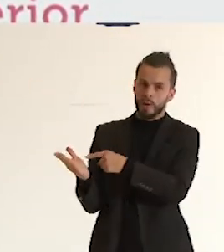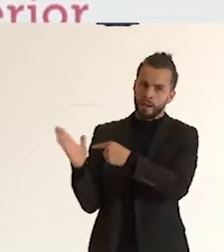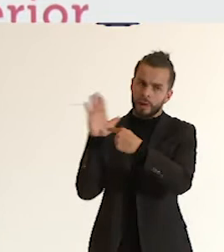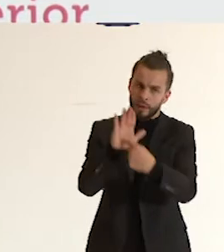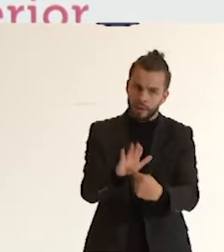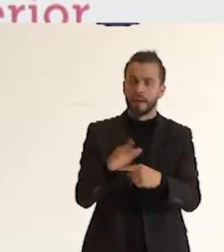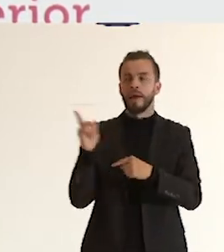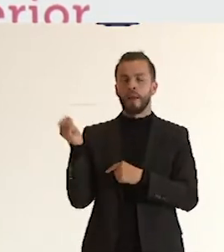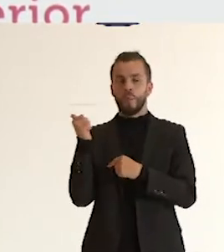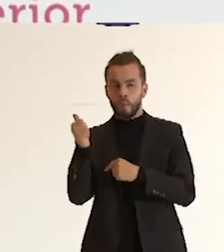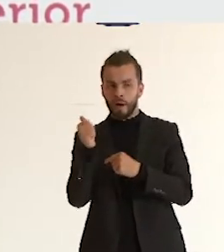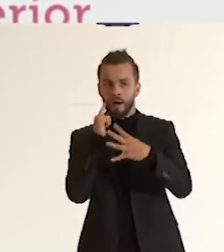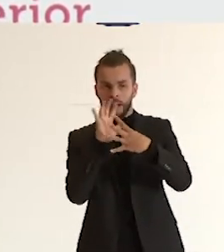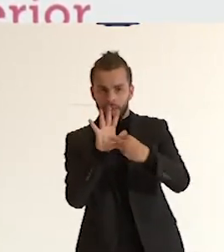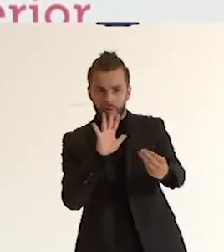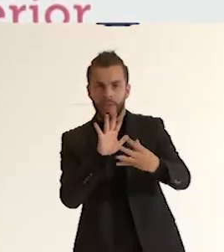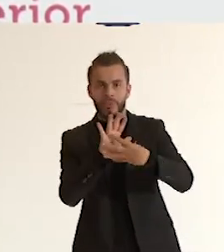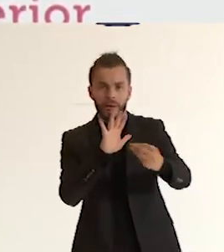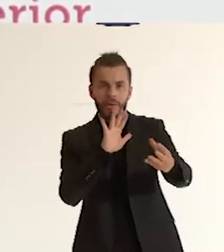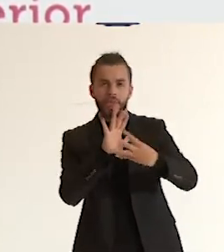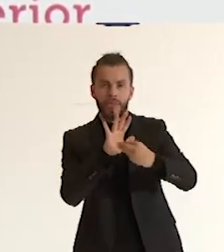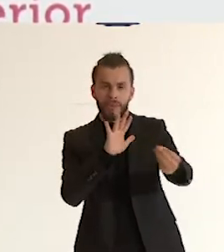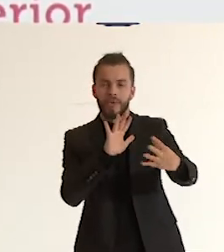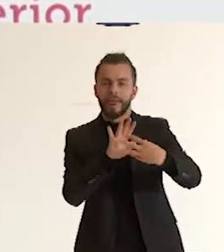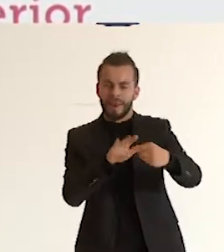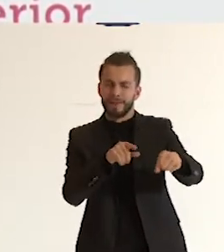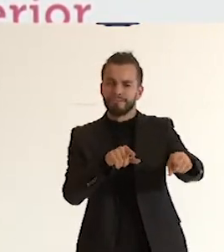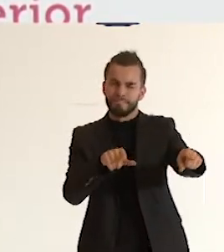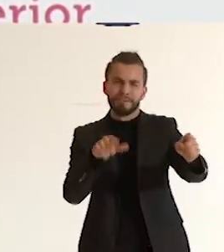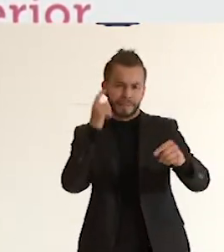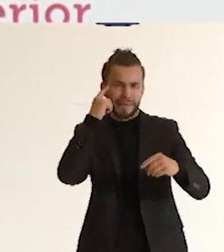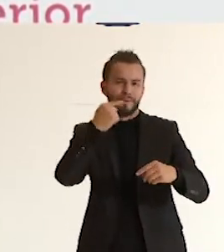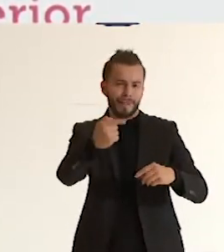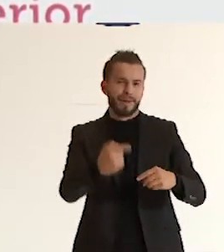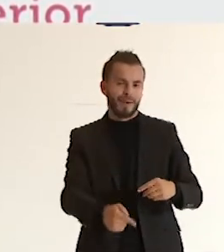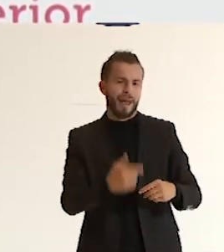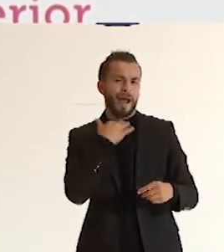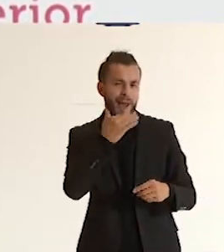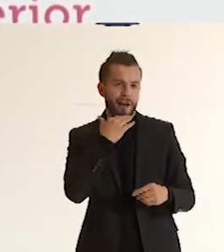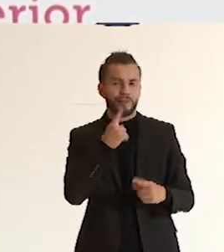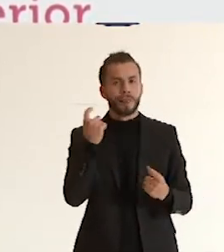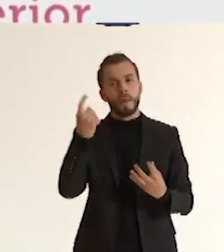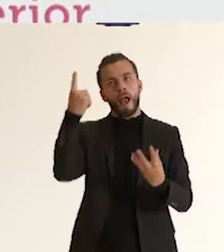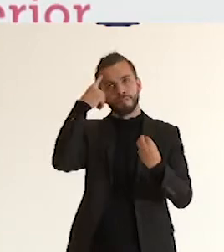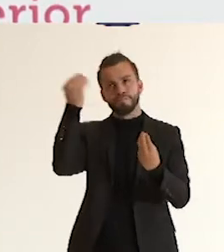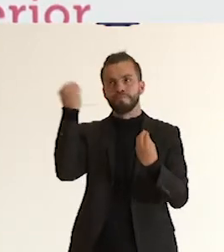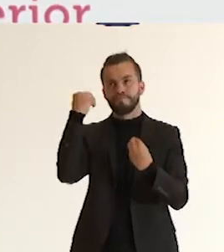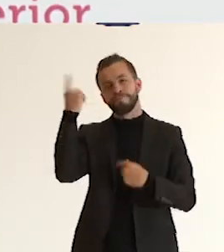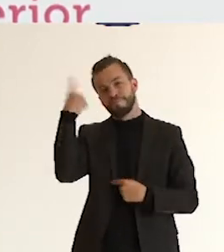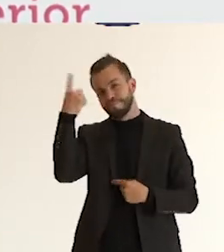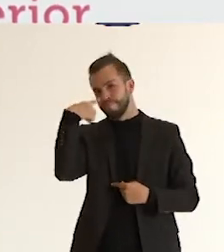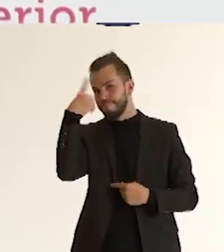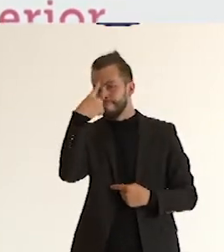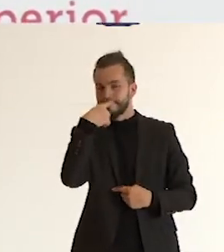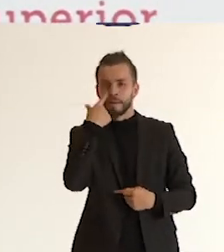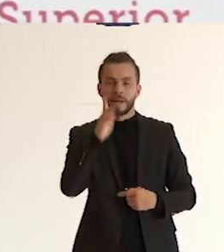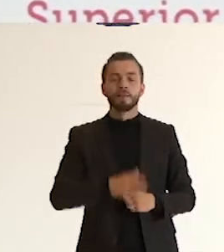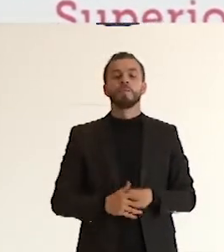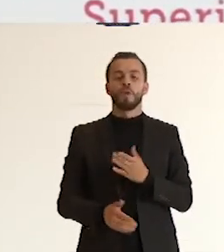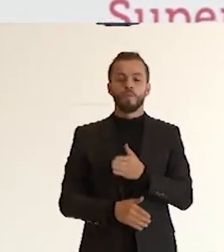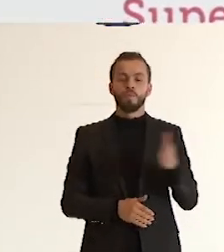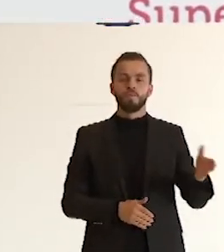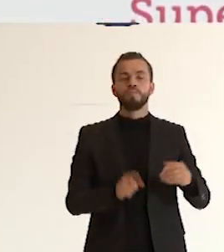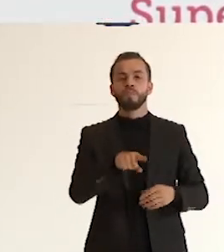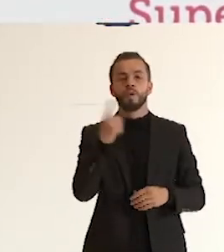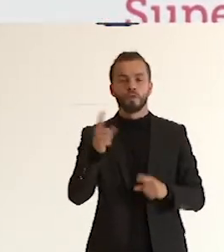imite y digamos que tiene todas las complejidades asociadas a esa concepción el otro enfoque es el de enseñar